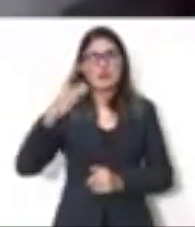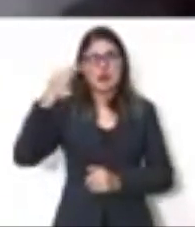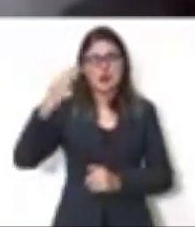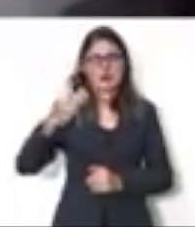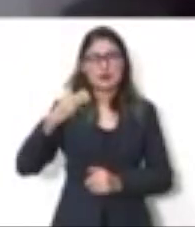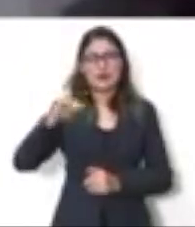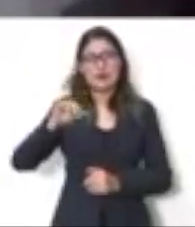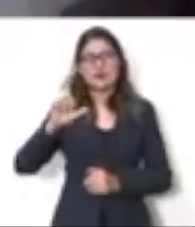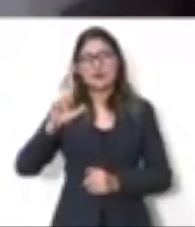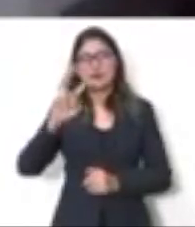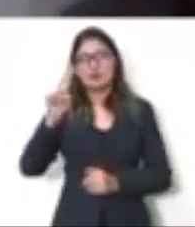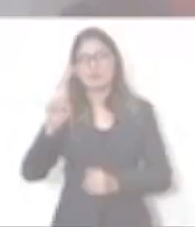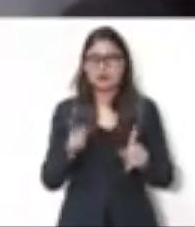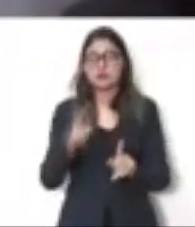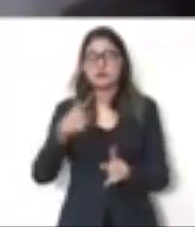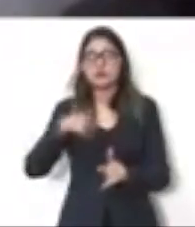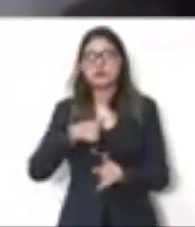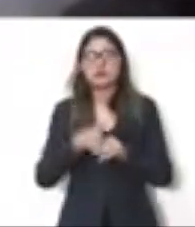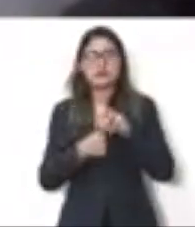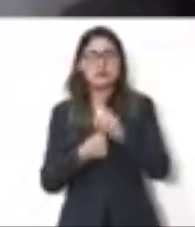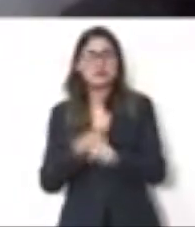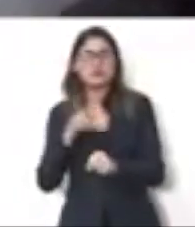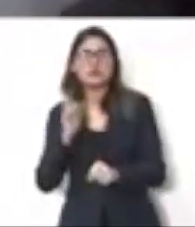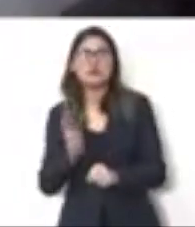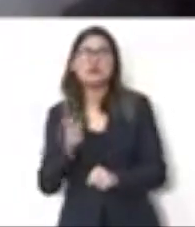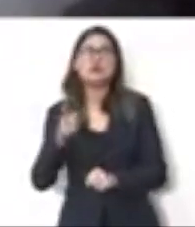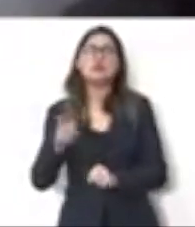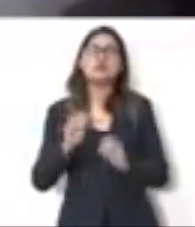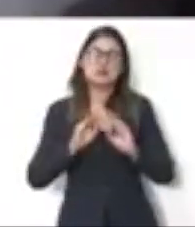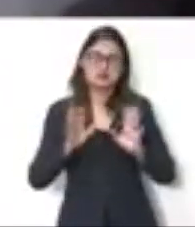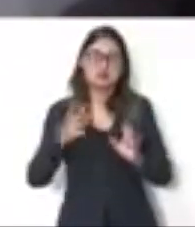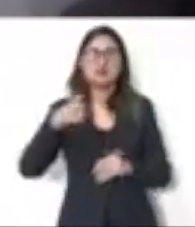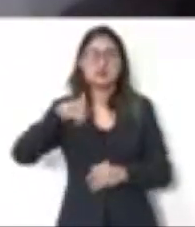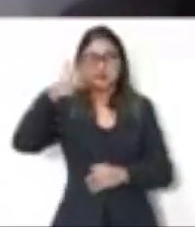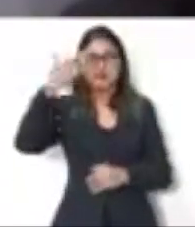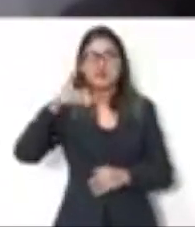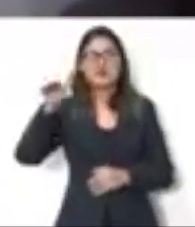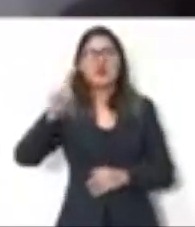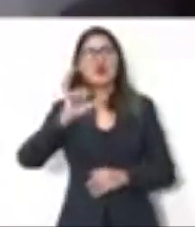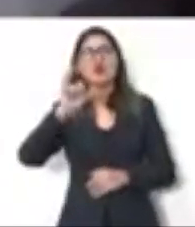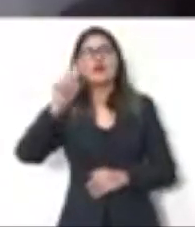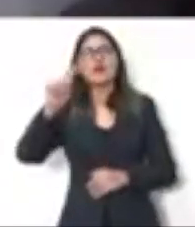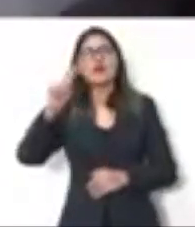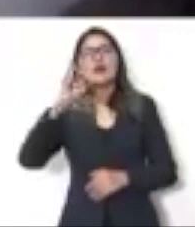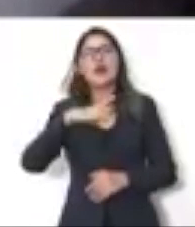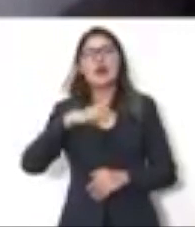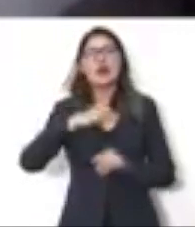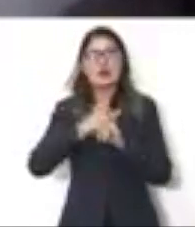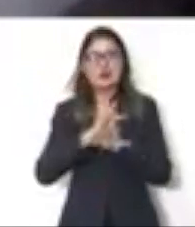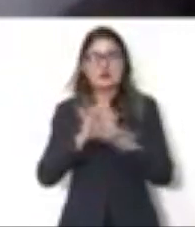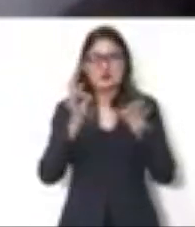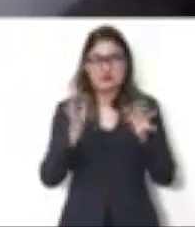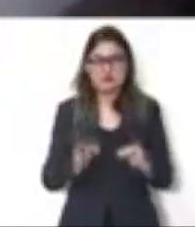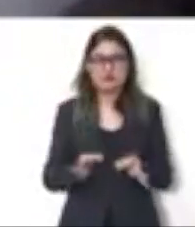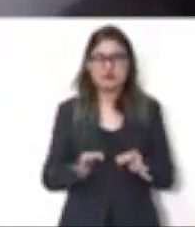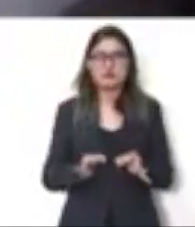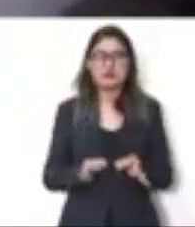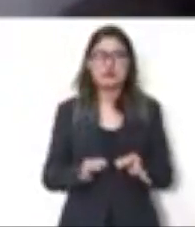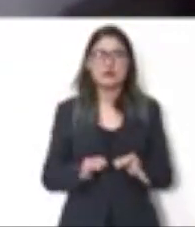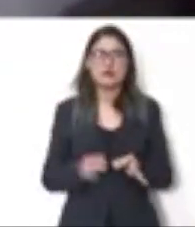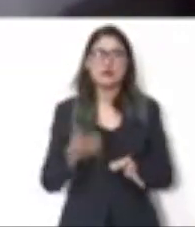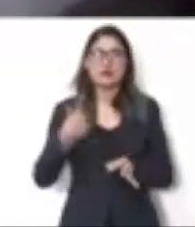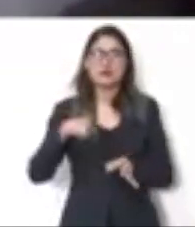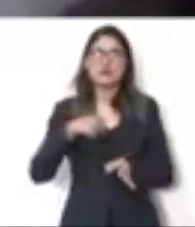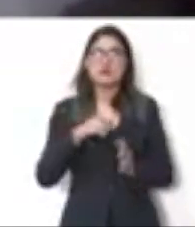este año 2020 por supuesto que el sat tiene la información posee la información no estamos pidiendo